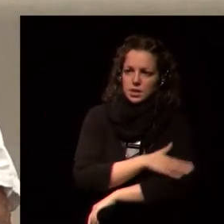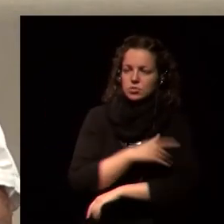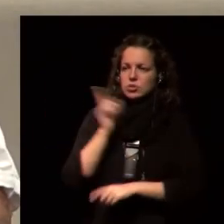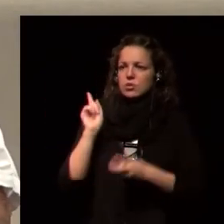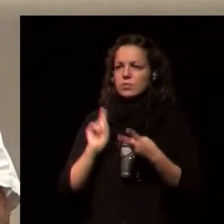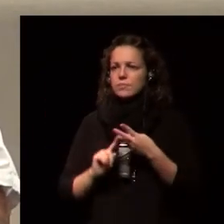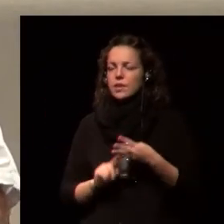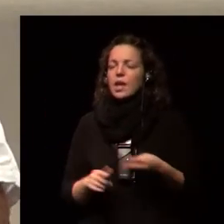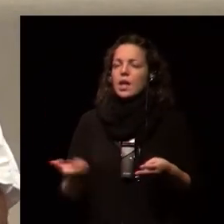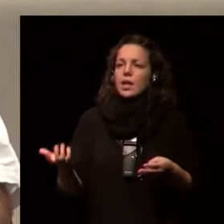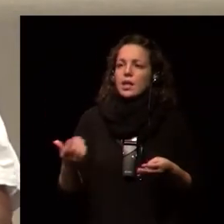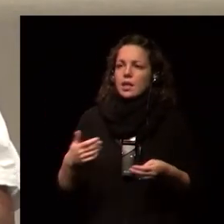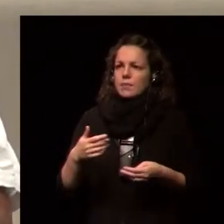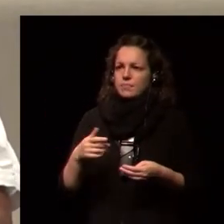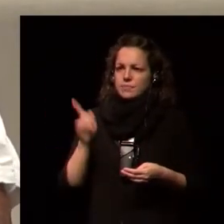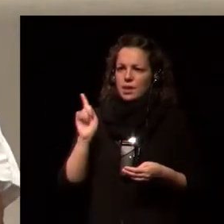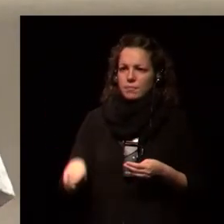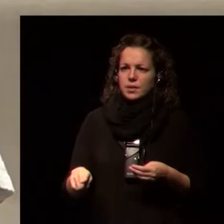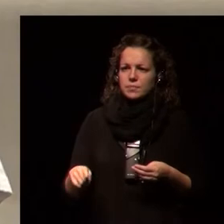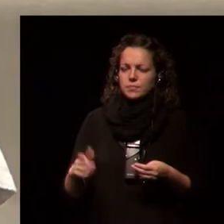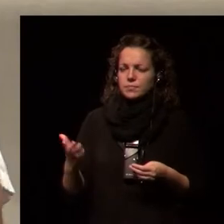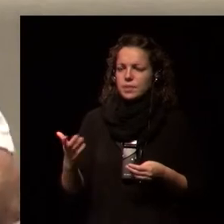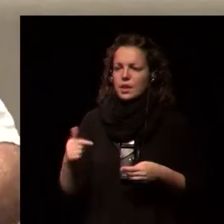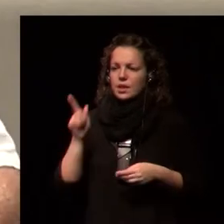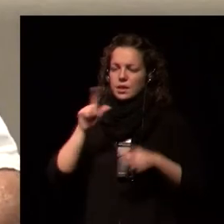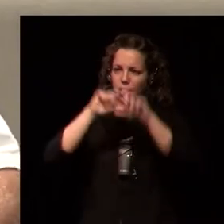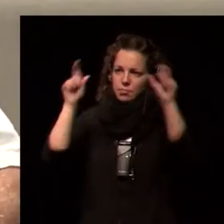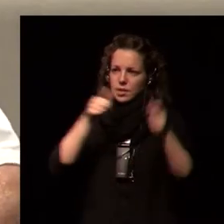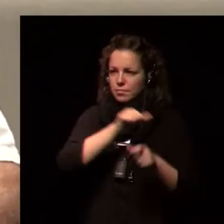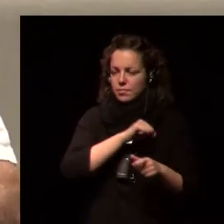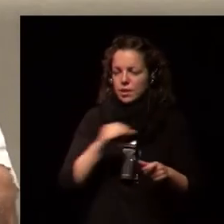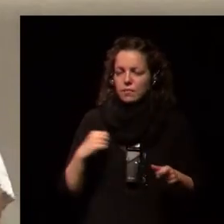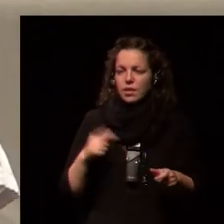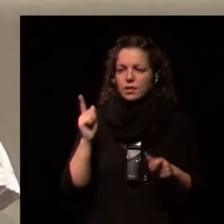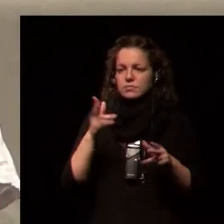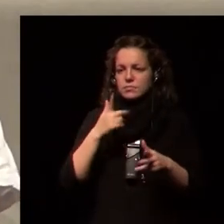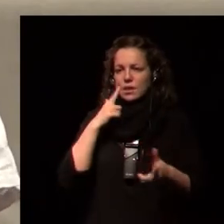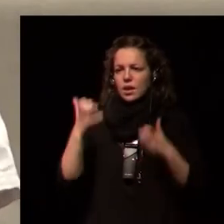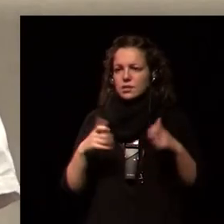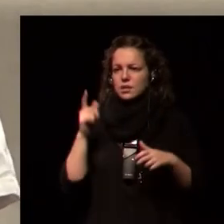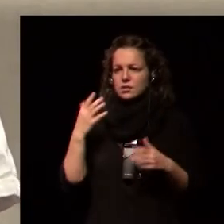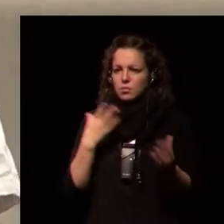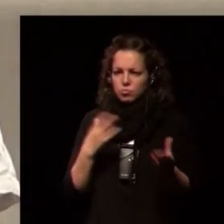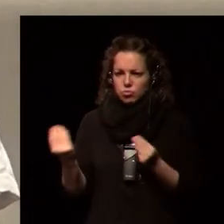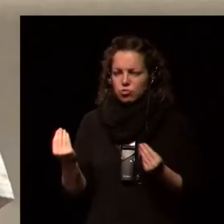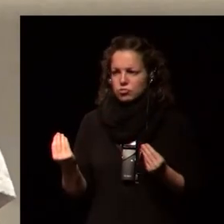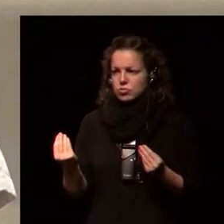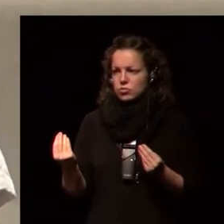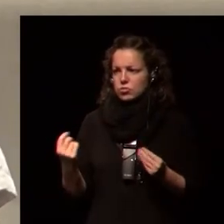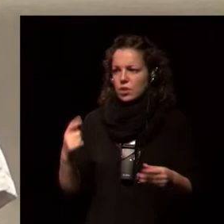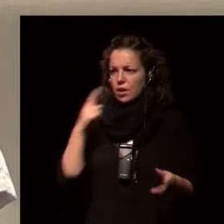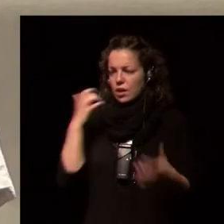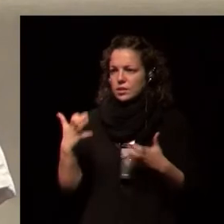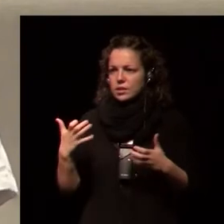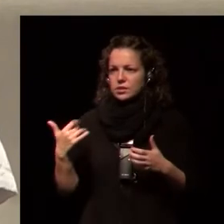las autoridades locales y las entidades privadas. Muchos artistas, sobre todo los que acaban de